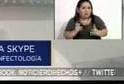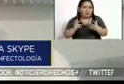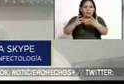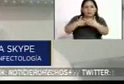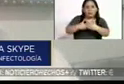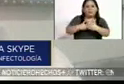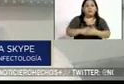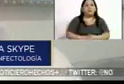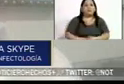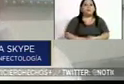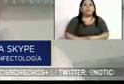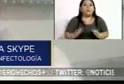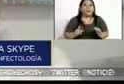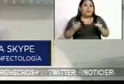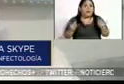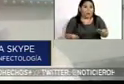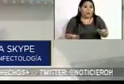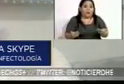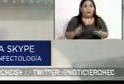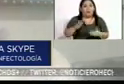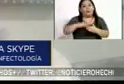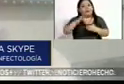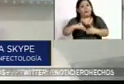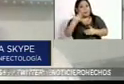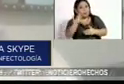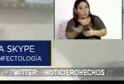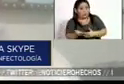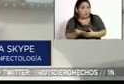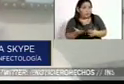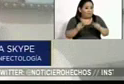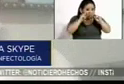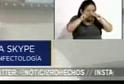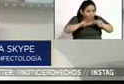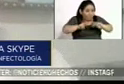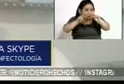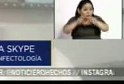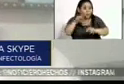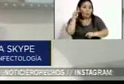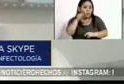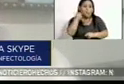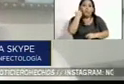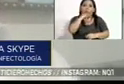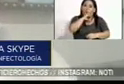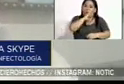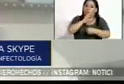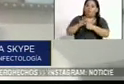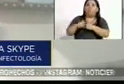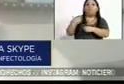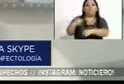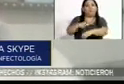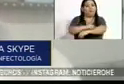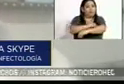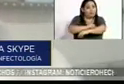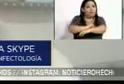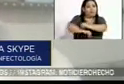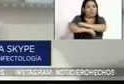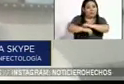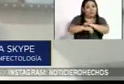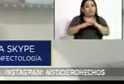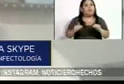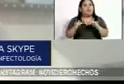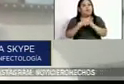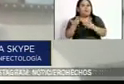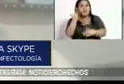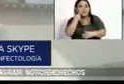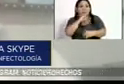son producidas y que fueron posteriormente encontradas debido a este virus. Y por coronavirus, de alguna manera,